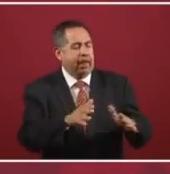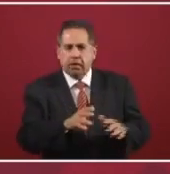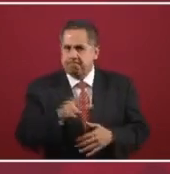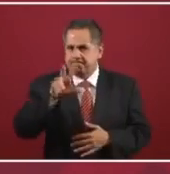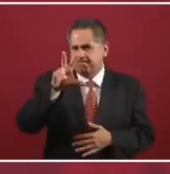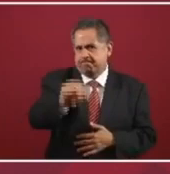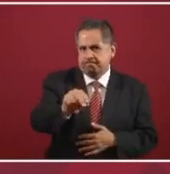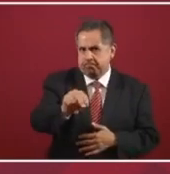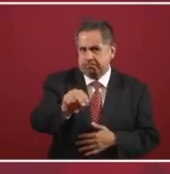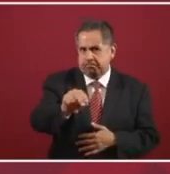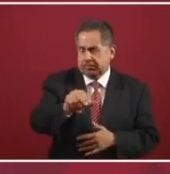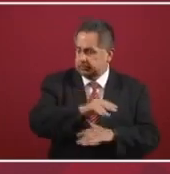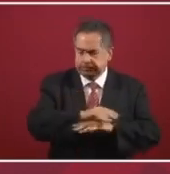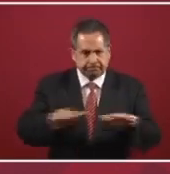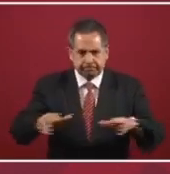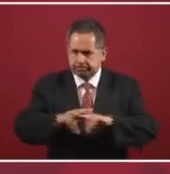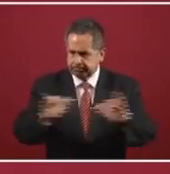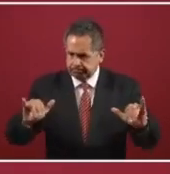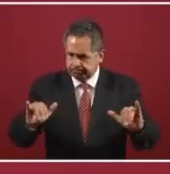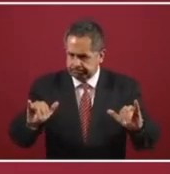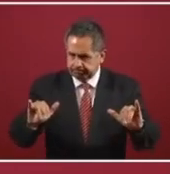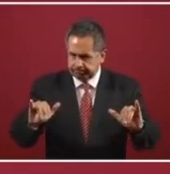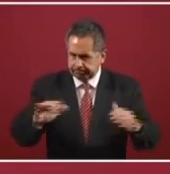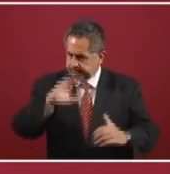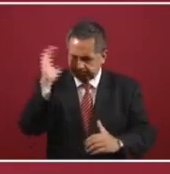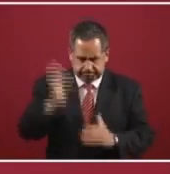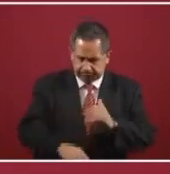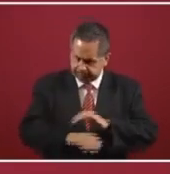para nadie. Se acabó